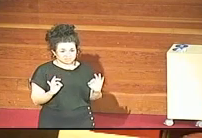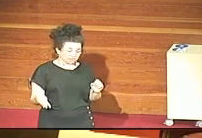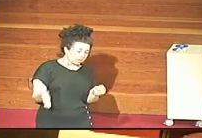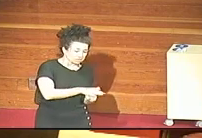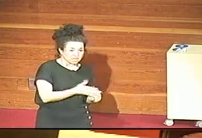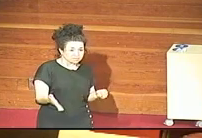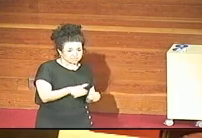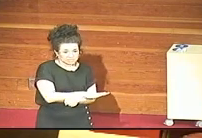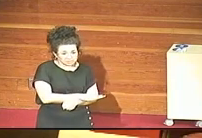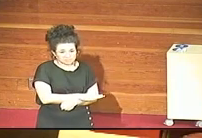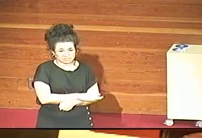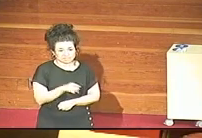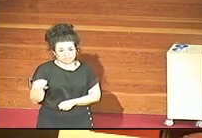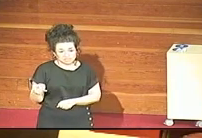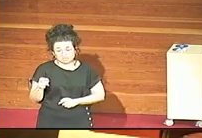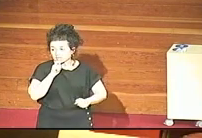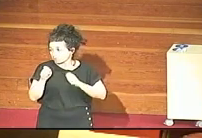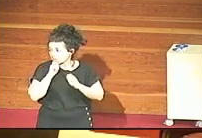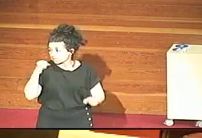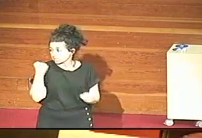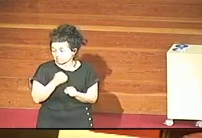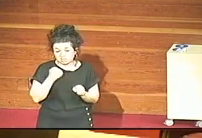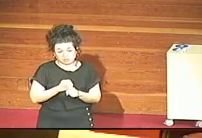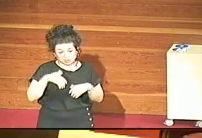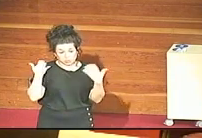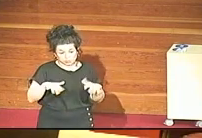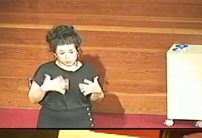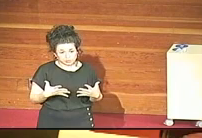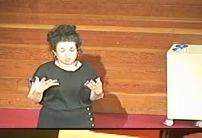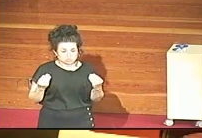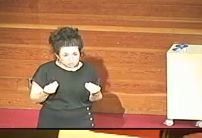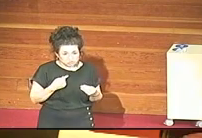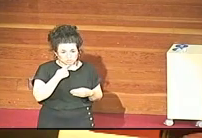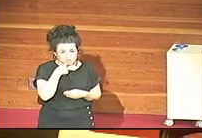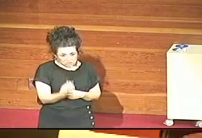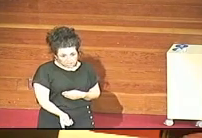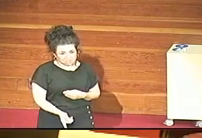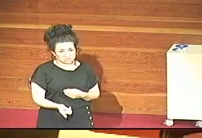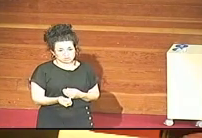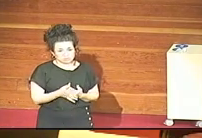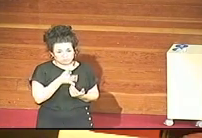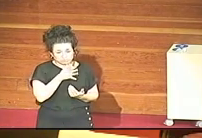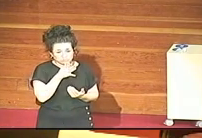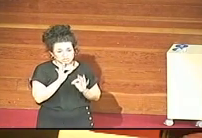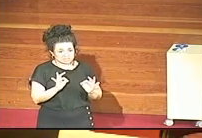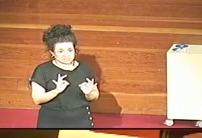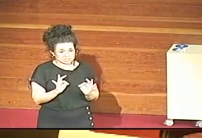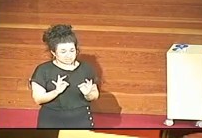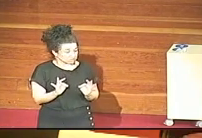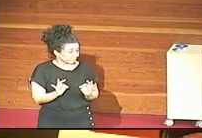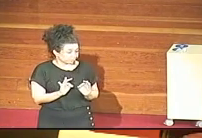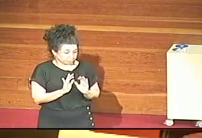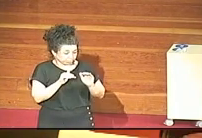los periodistas tenéis mucha labor que hacer y mucho meter la cuña y mucho porque es que esto se nos va al garete